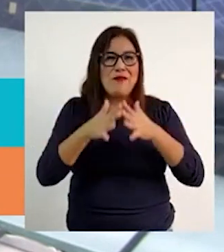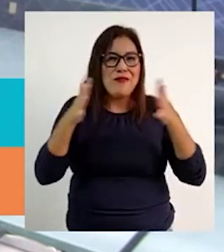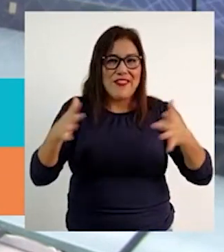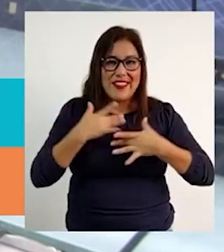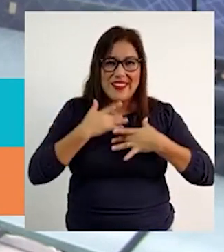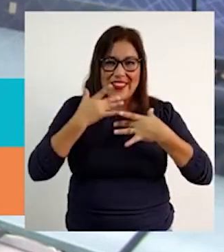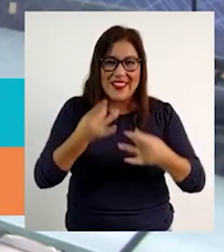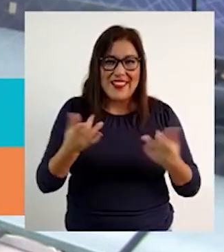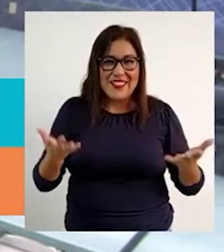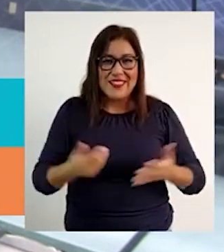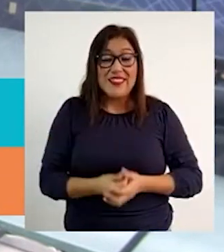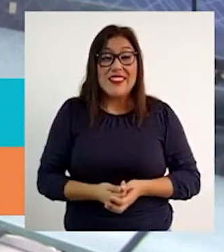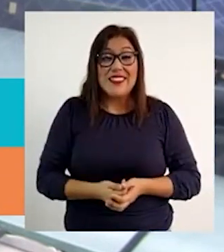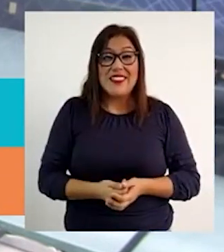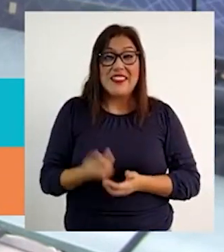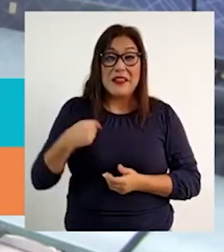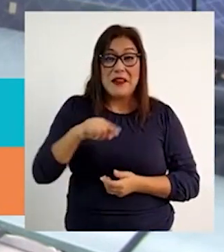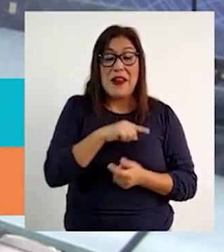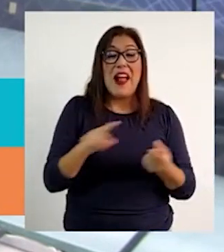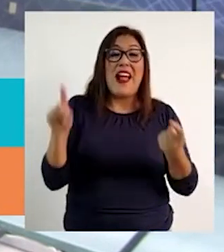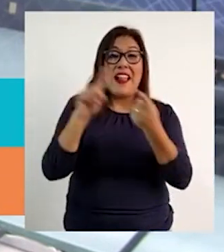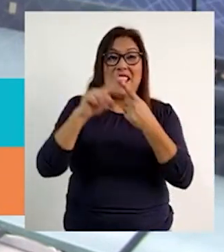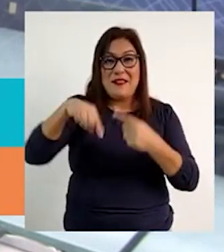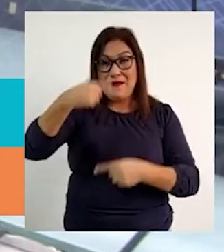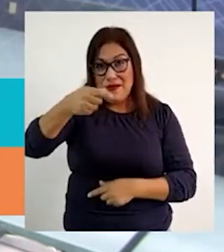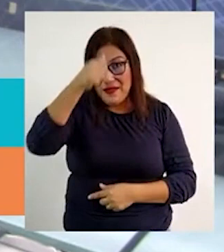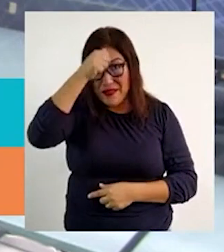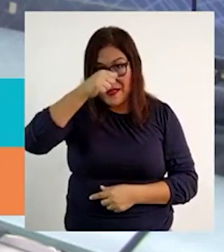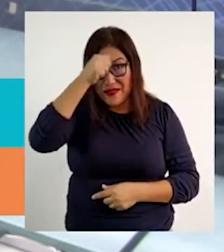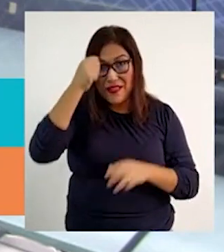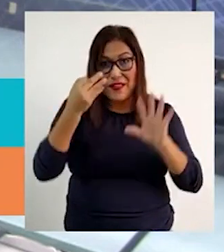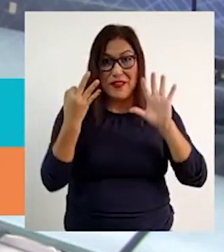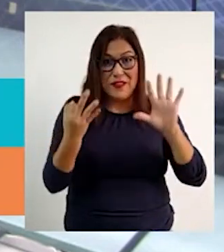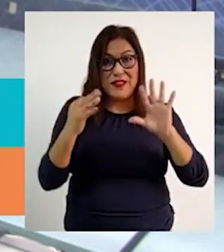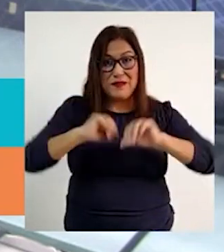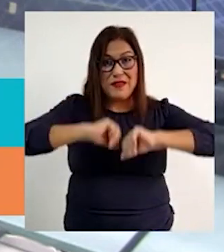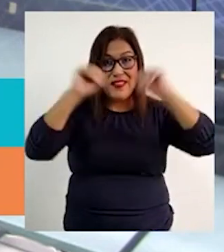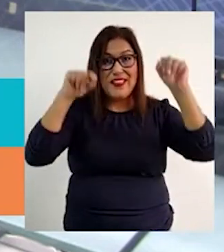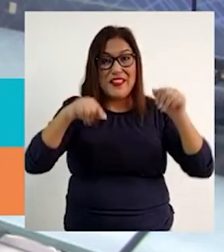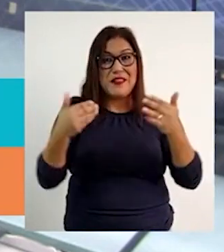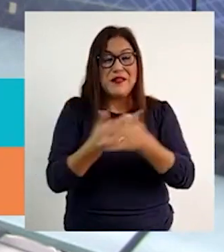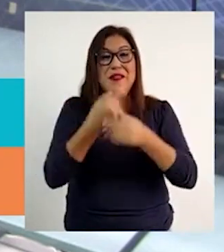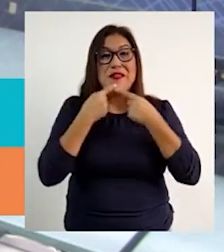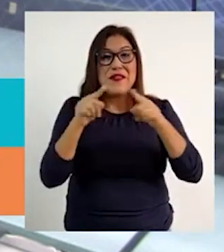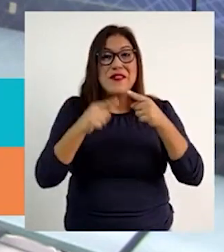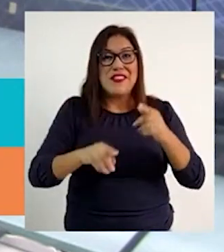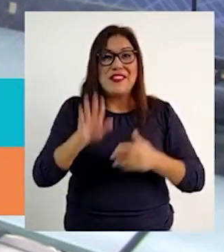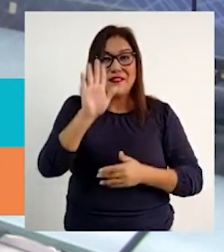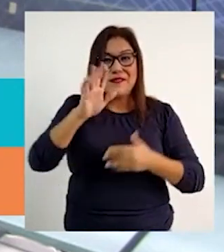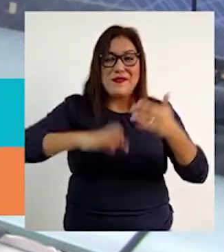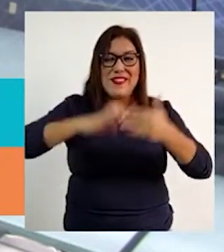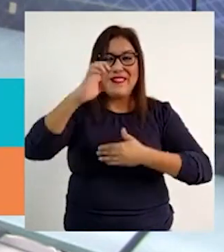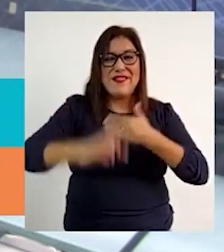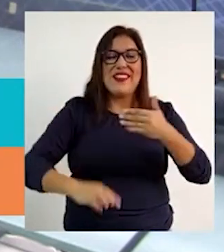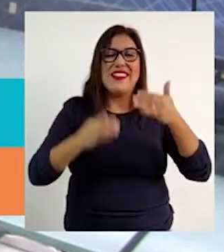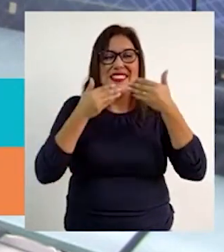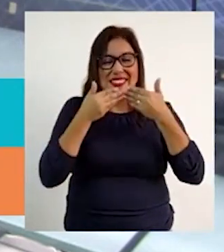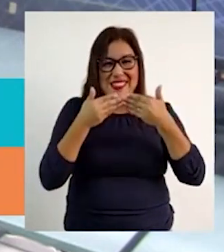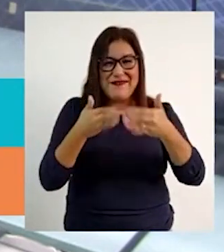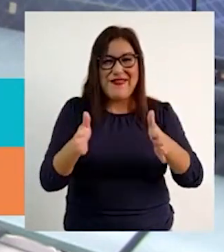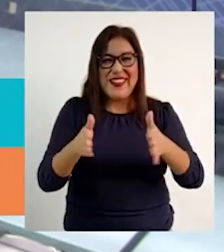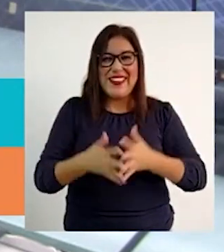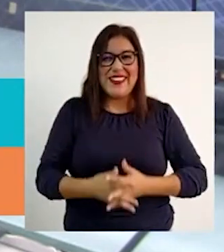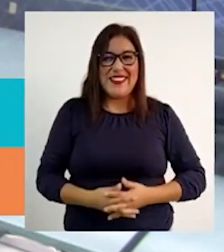Con nosotros será hasta el próximo domingo, 8 de la mañana, en una nueva edición de este su programa